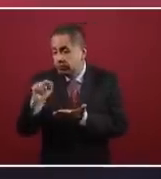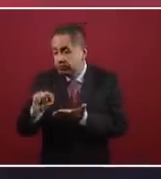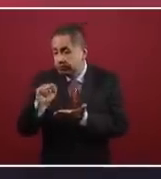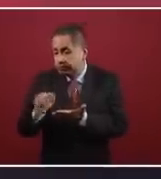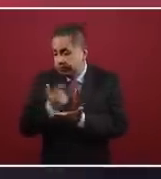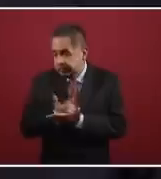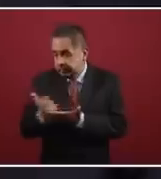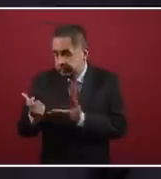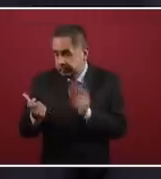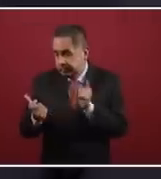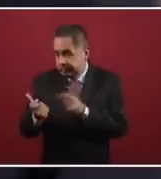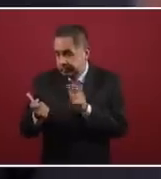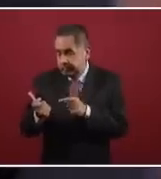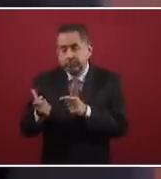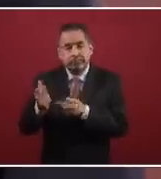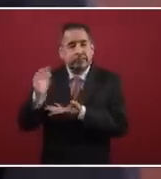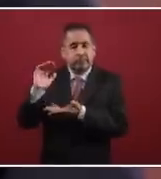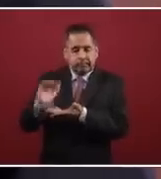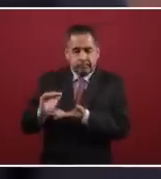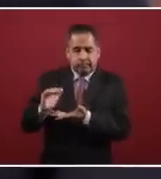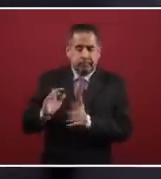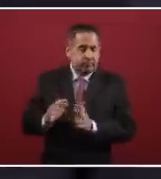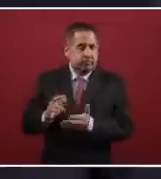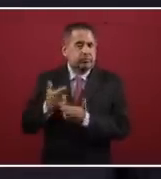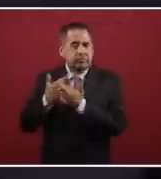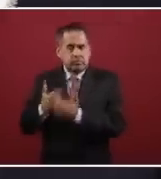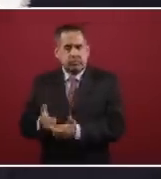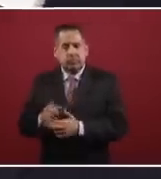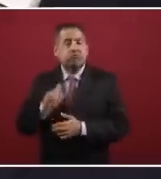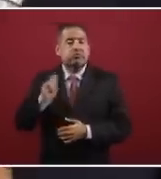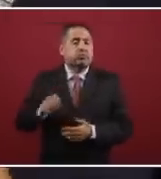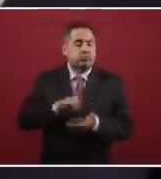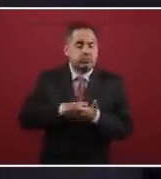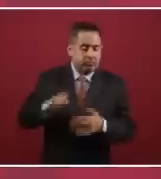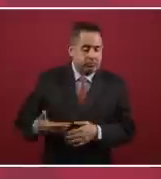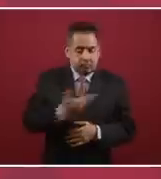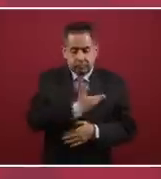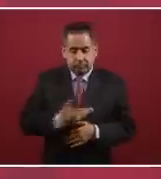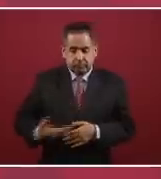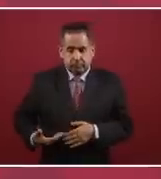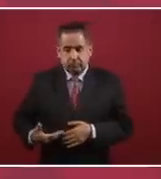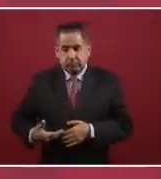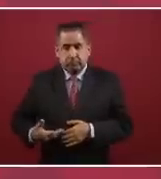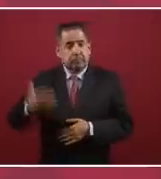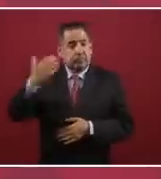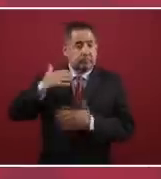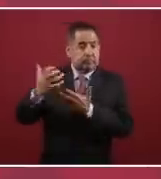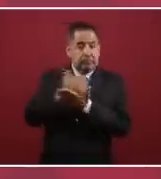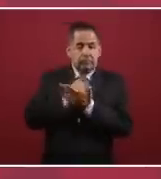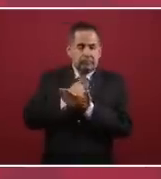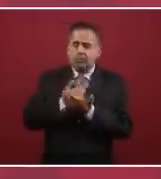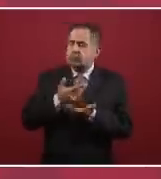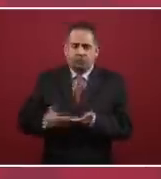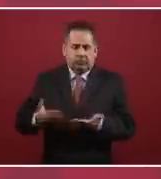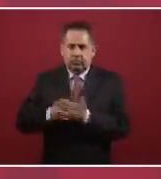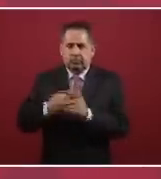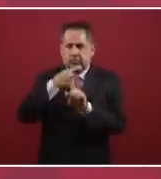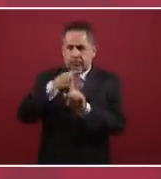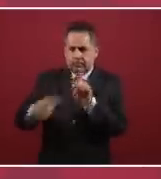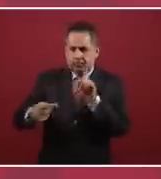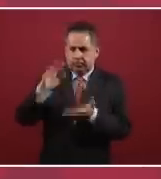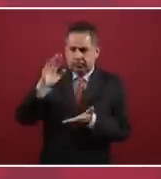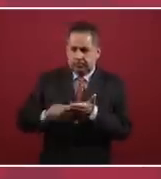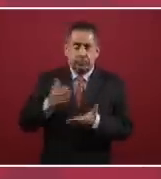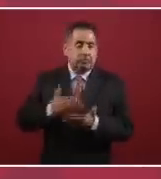¿Qué es austeridad? Es que el presidente gane menos de la mitad de lo que ganaba Peña